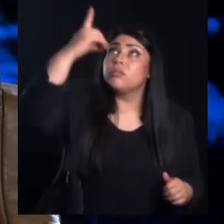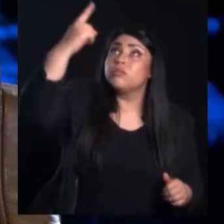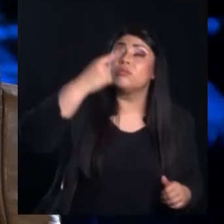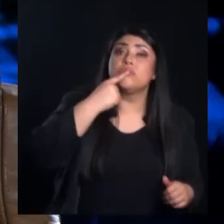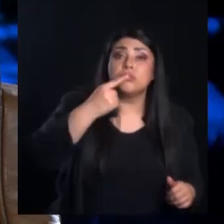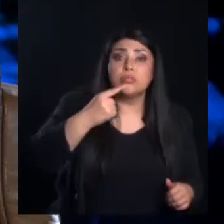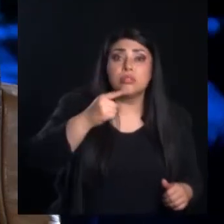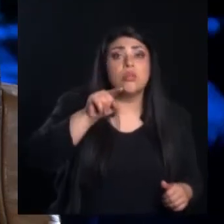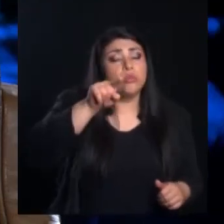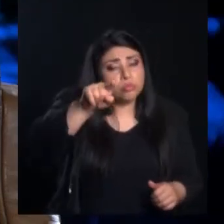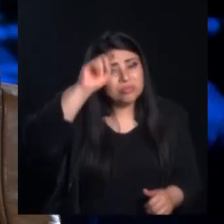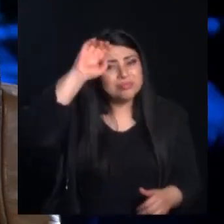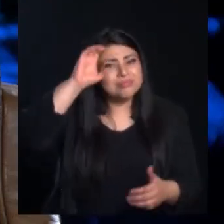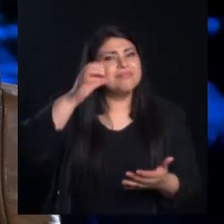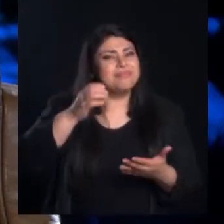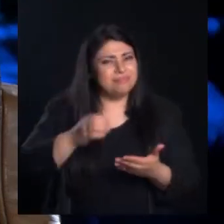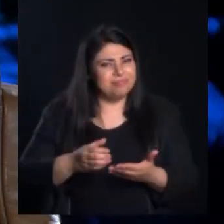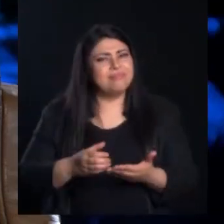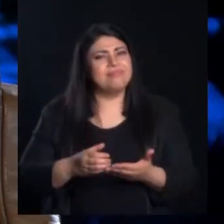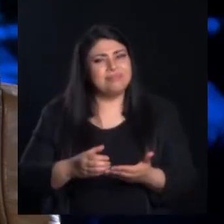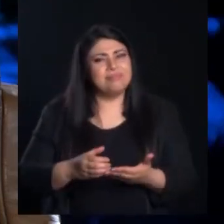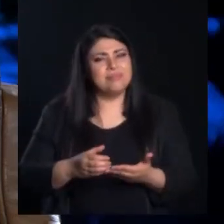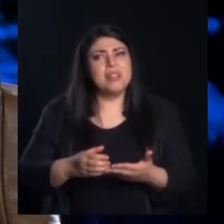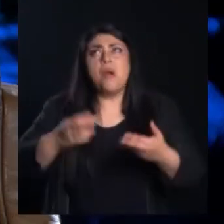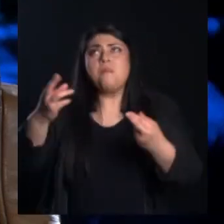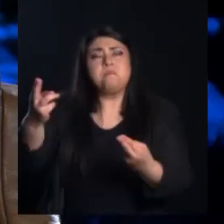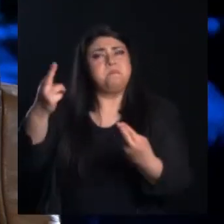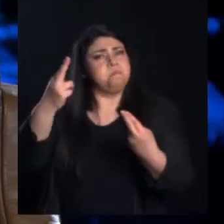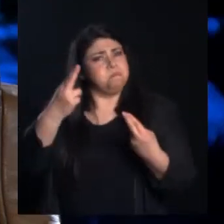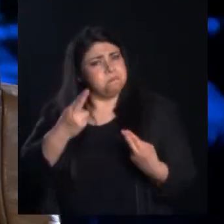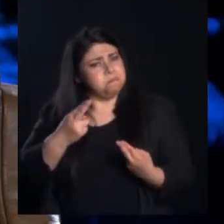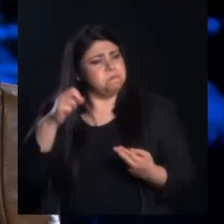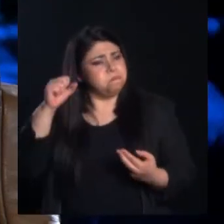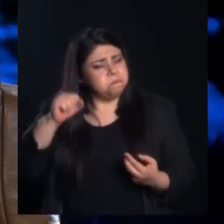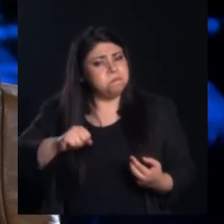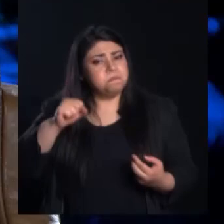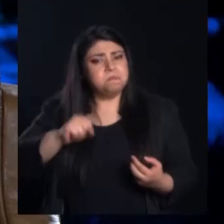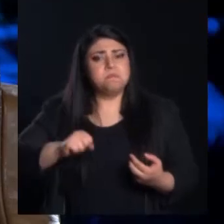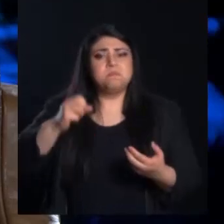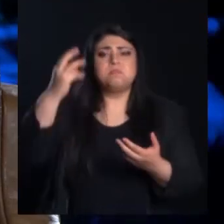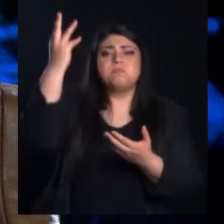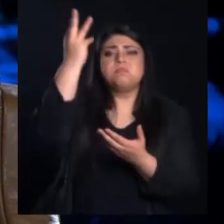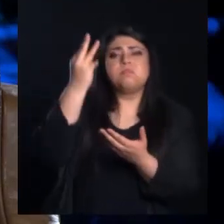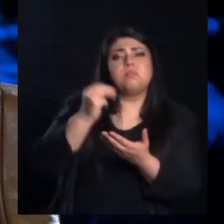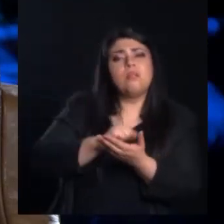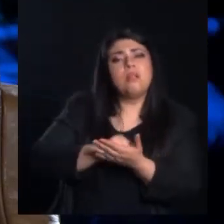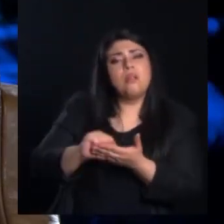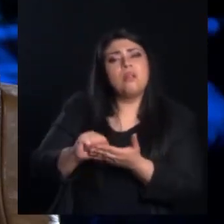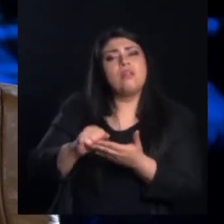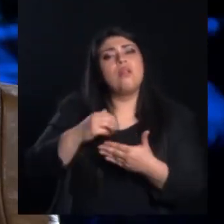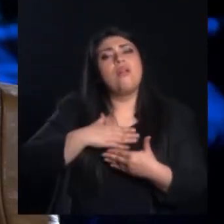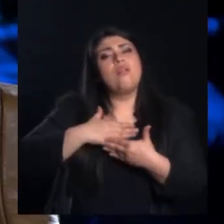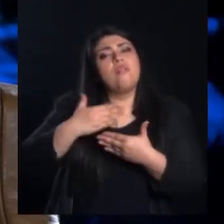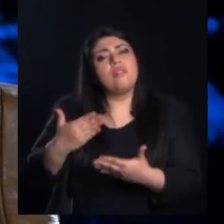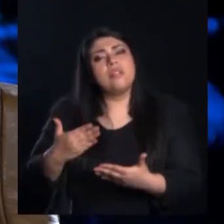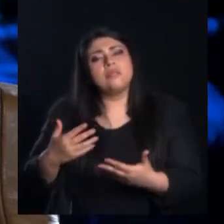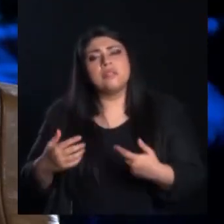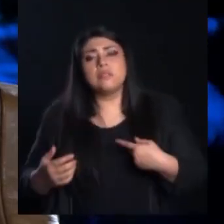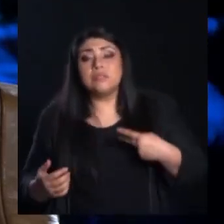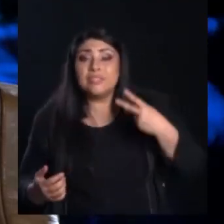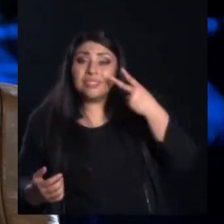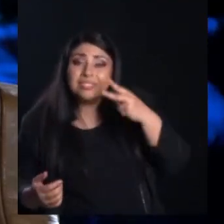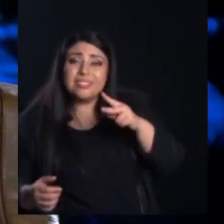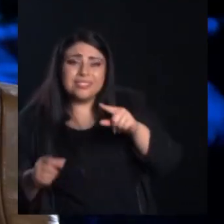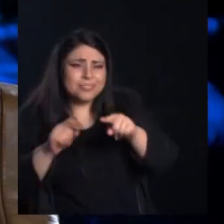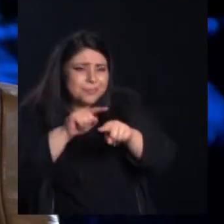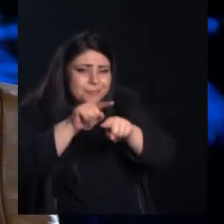créetelo tú también recibe hoy el espíritu santo la confianza yo puedo ver como personas en